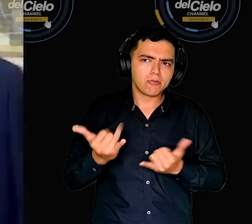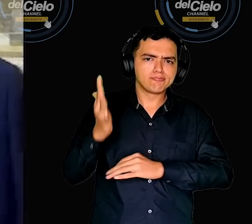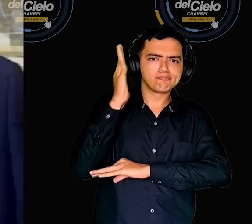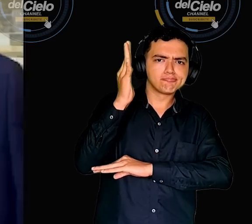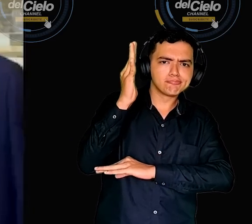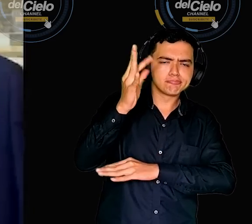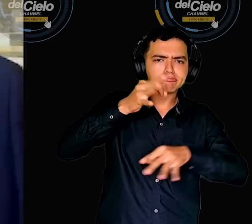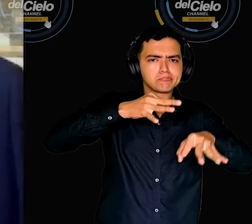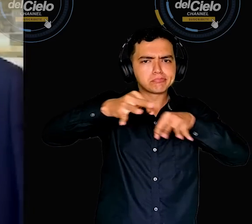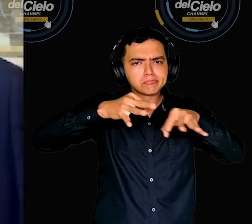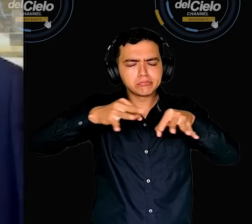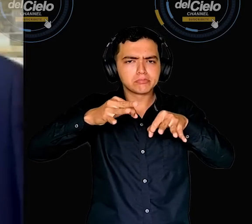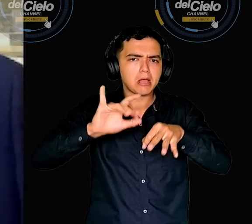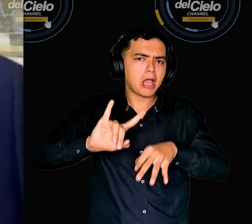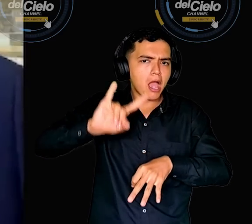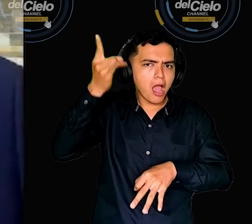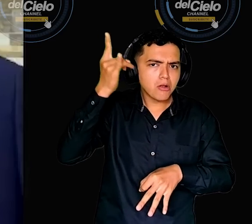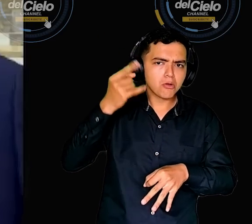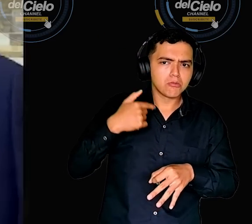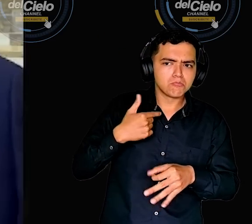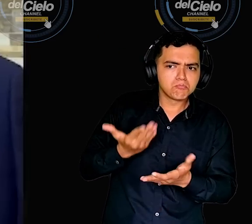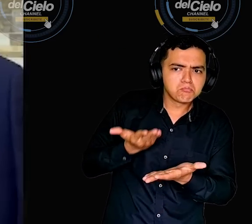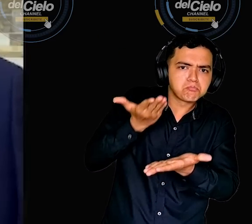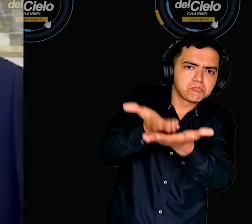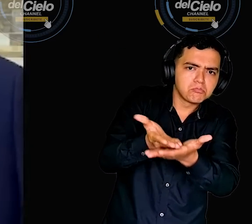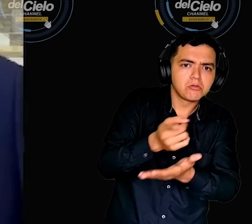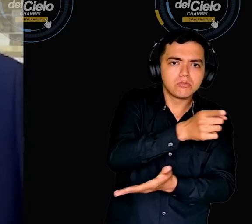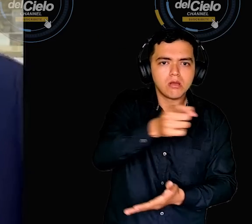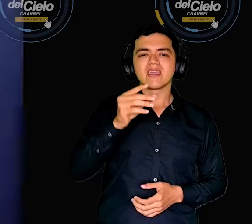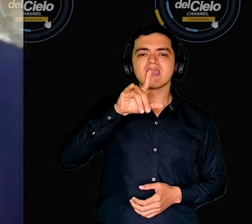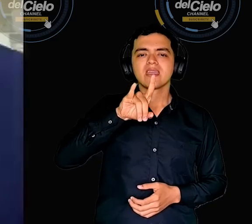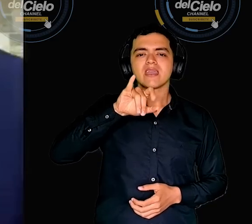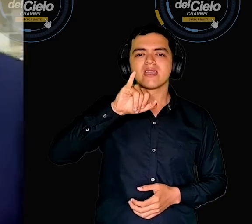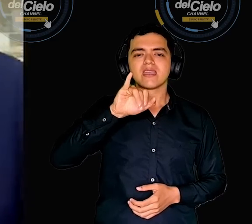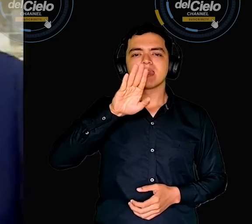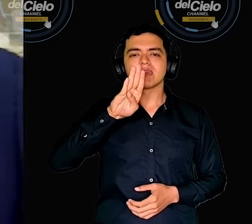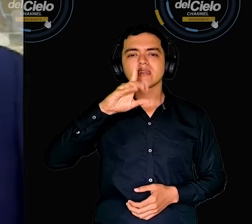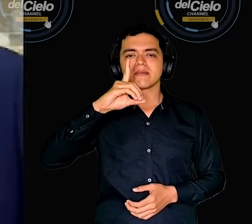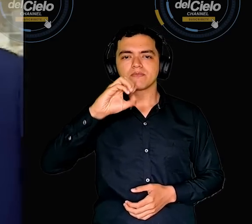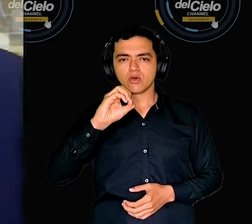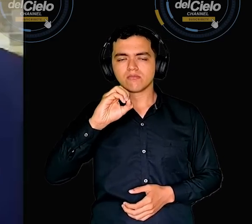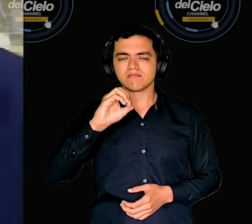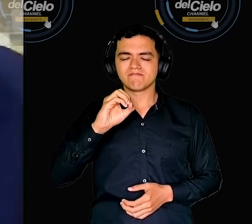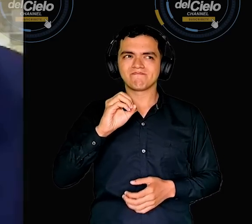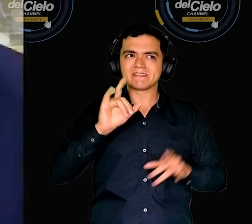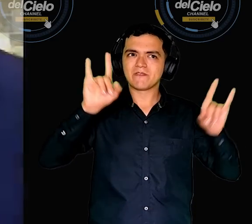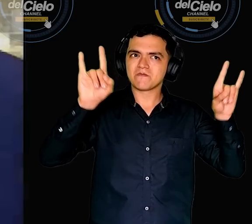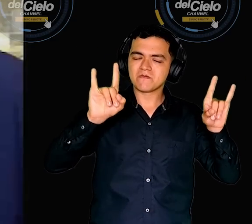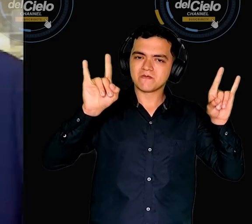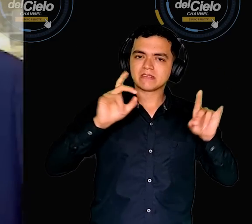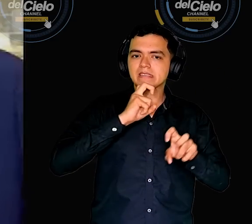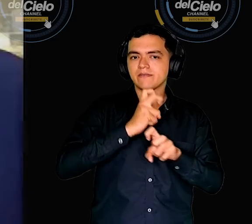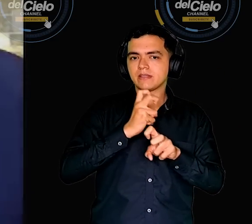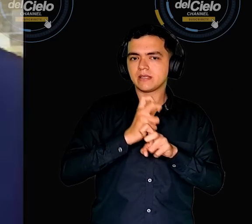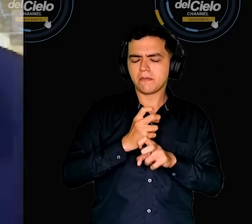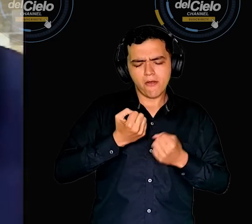es una célula fundamental en la sociedad, en la iglesia, en todo el quehacer